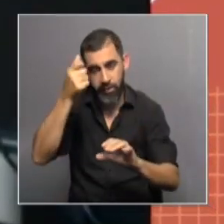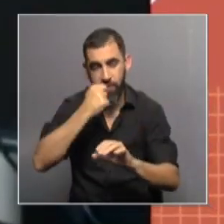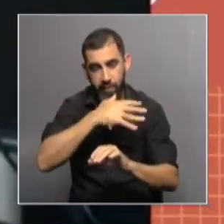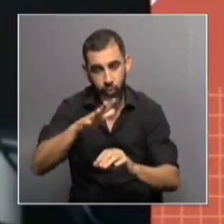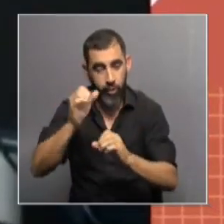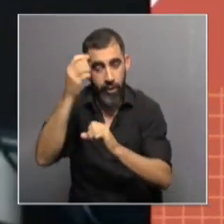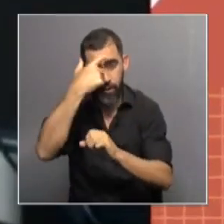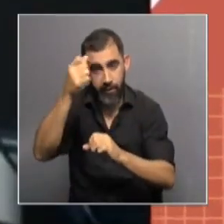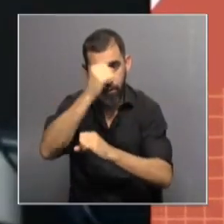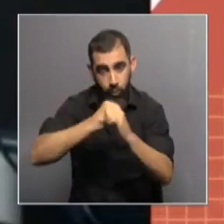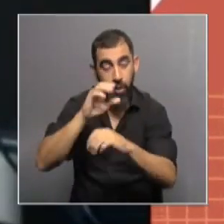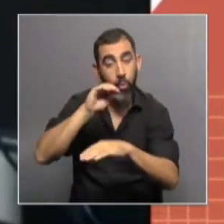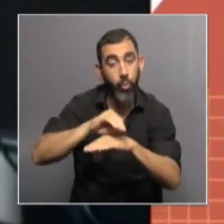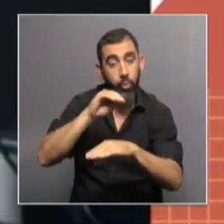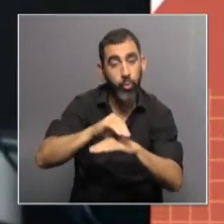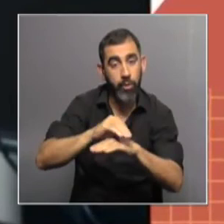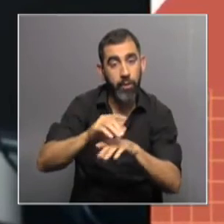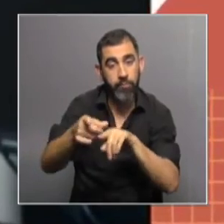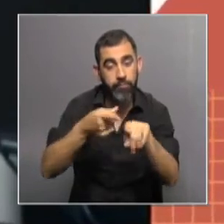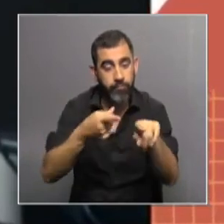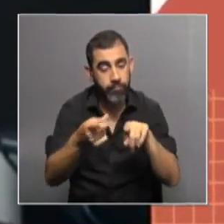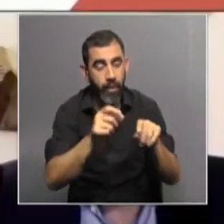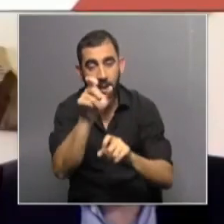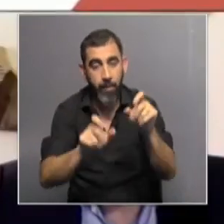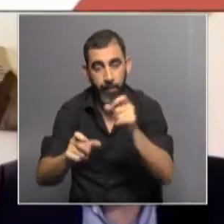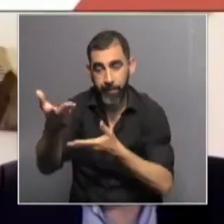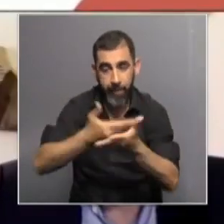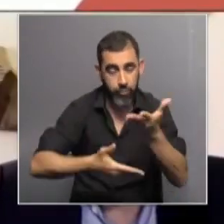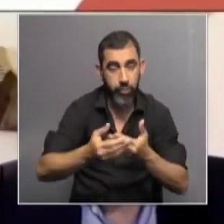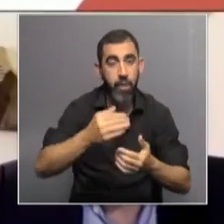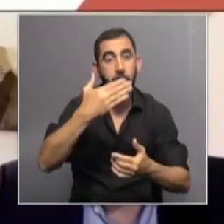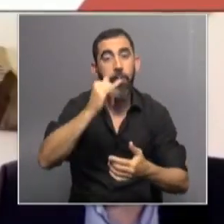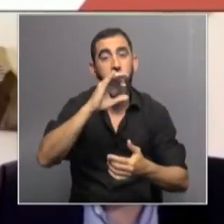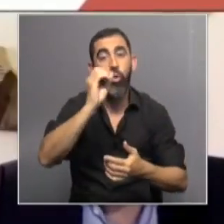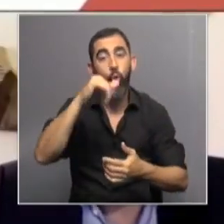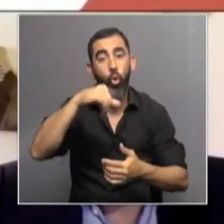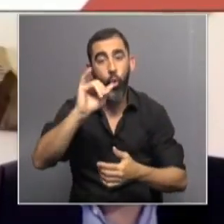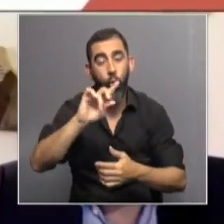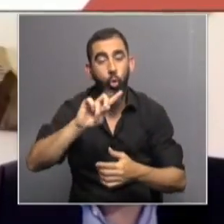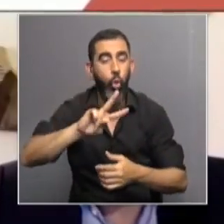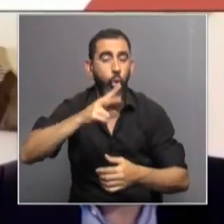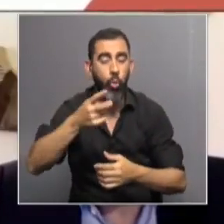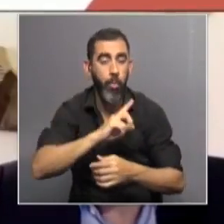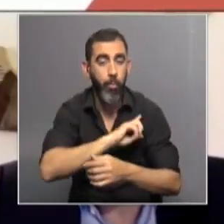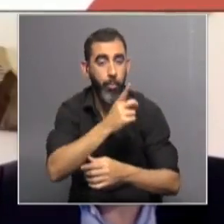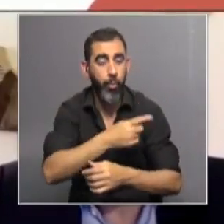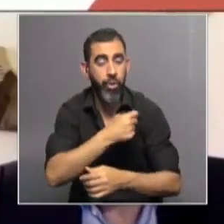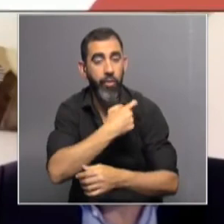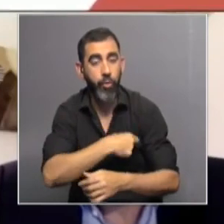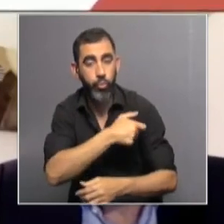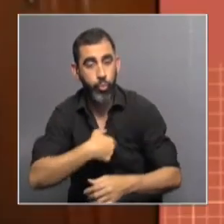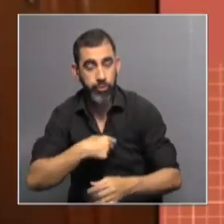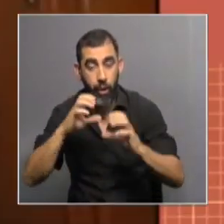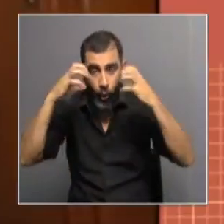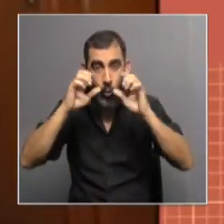tecnología y la cultura se articula en la interacción entre personas el bitcoin consume hoy dos veces la potencia de todo suiza y diez veces la potencia de